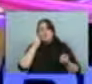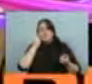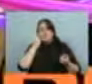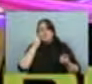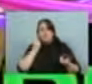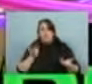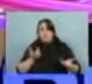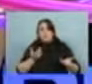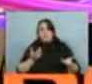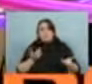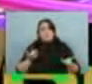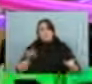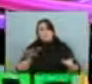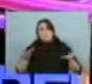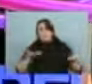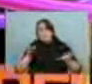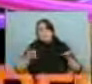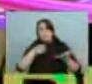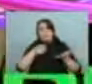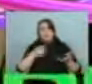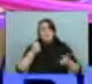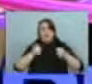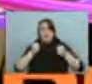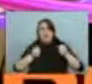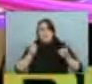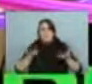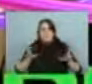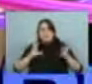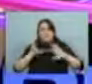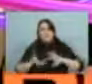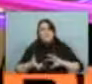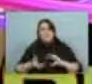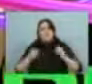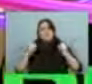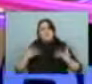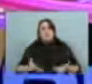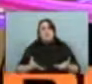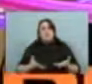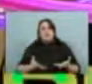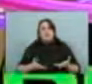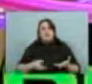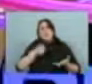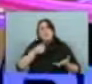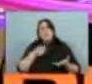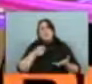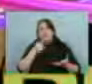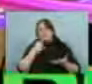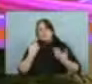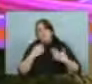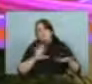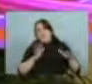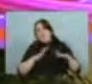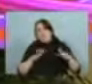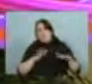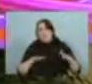el ala. Sin embargo, por esos caprichos de la incompatibilidad de caracteres, la diva nunca terminó de agarrar viaje. Sí, el amor es así. ¿Qué